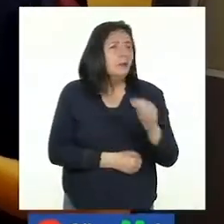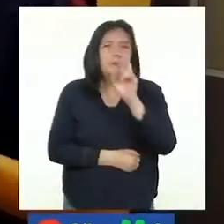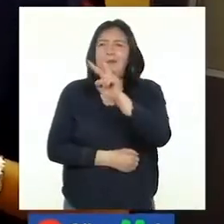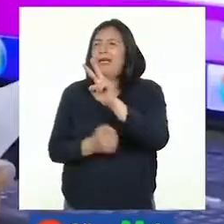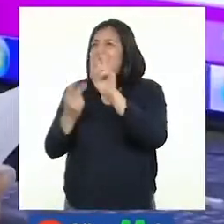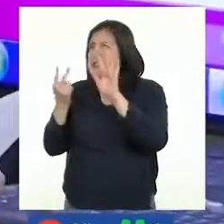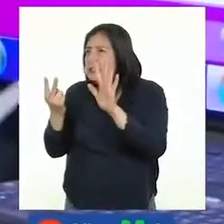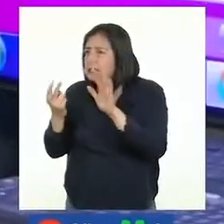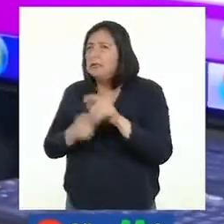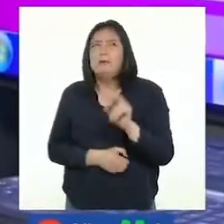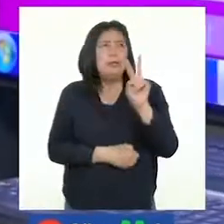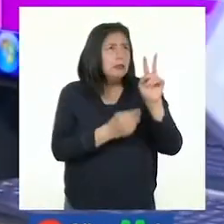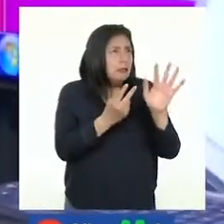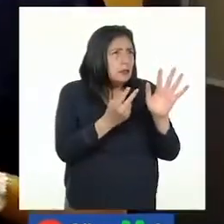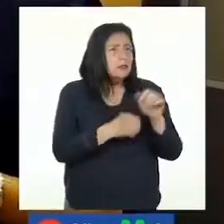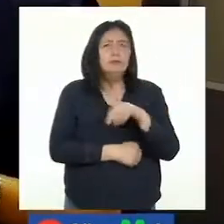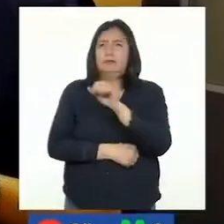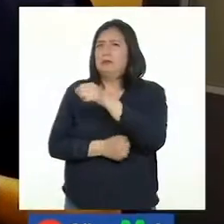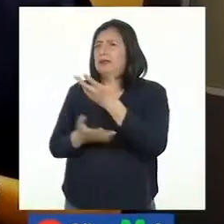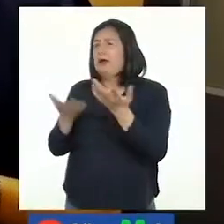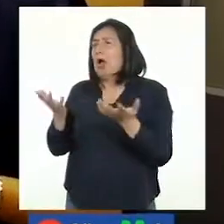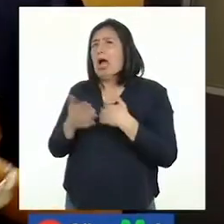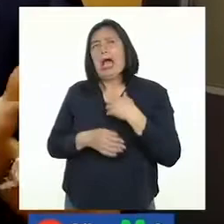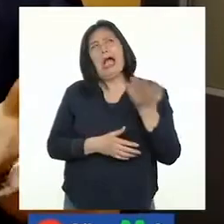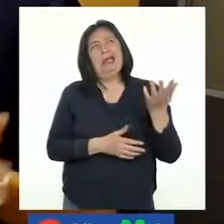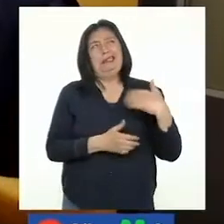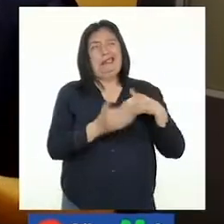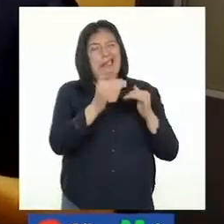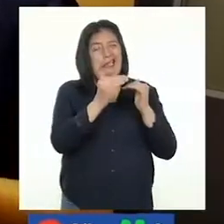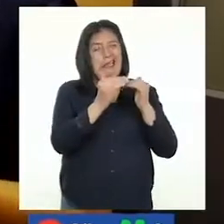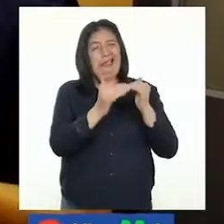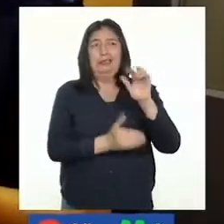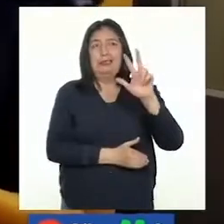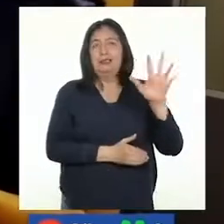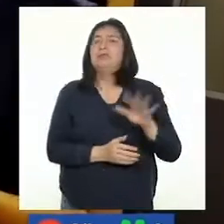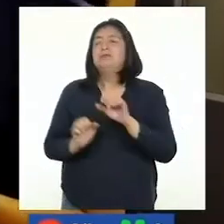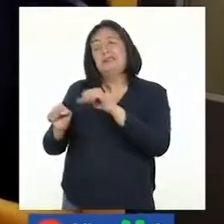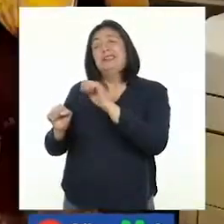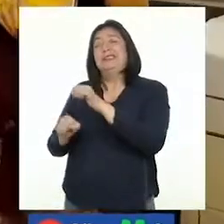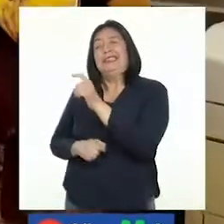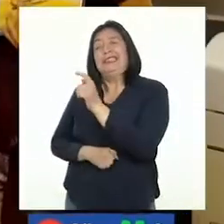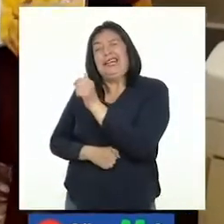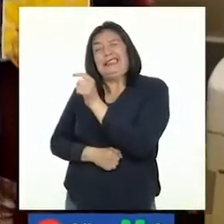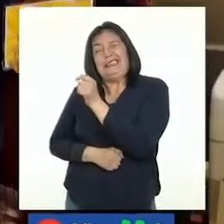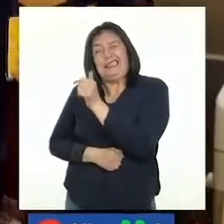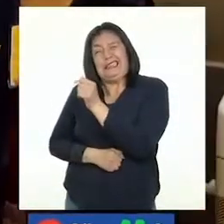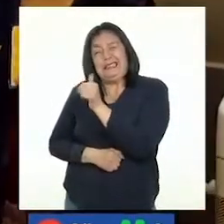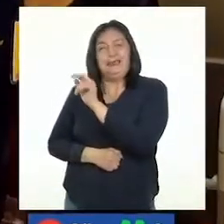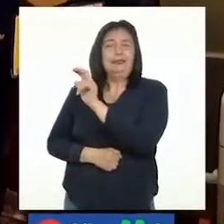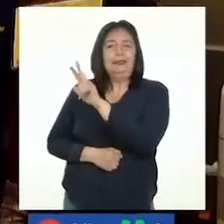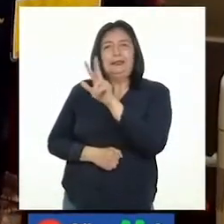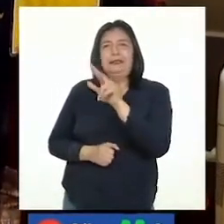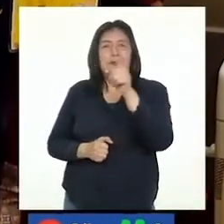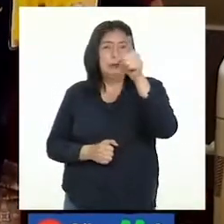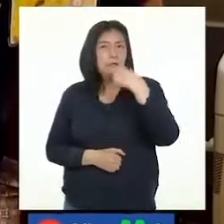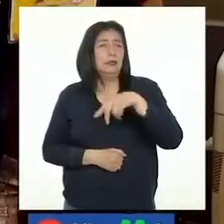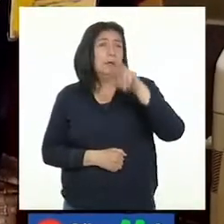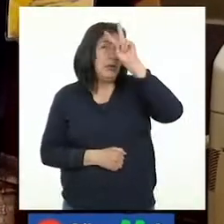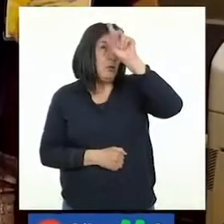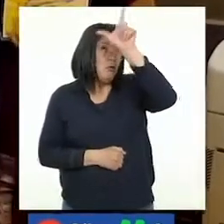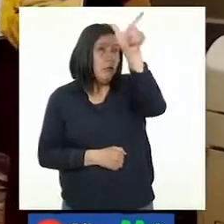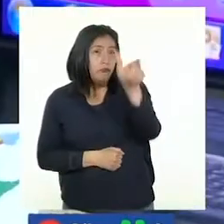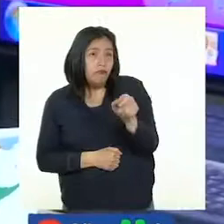27. 27. ¿Sí? Bueno, casi Inclu- las 33. Casi los 33, exacto. Sí, este es el mapa del